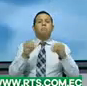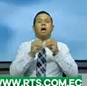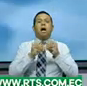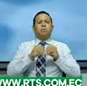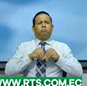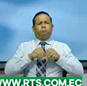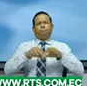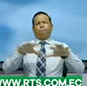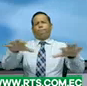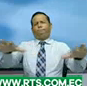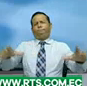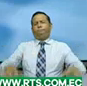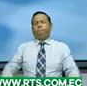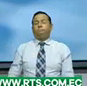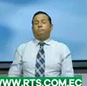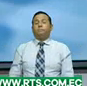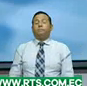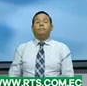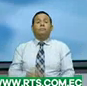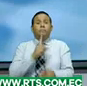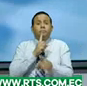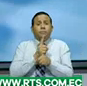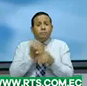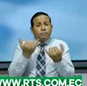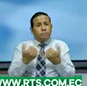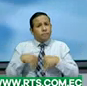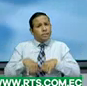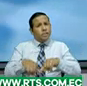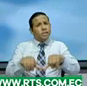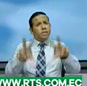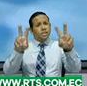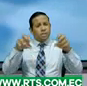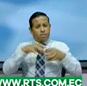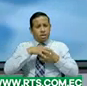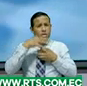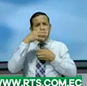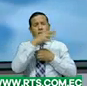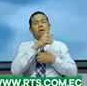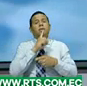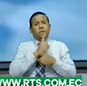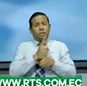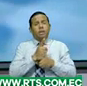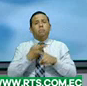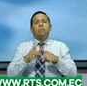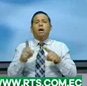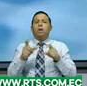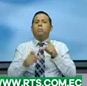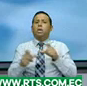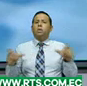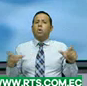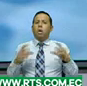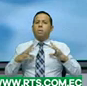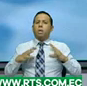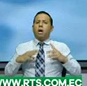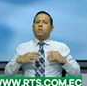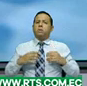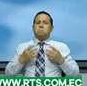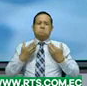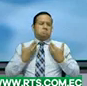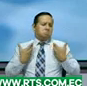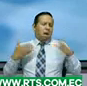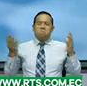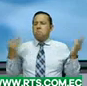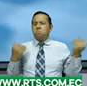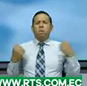es que pese a estar en tiempos de pandemia, el flujo de viajeros en este feriado de carnaval aumentó en el terminal terrestre de Guayaquil. El volumen